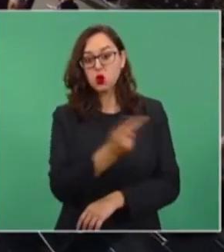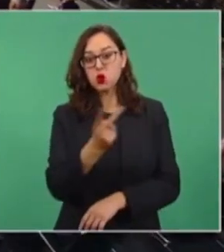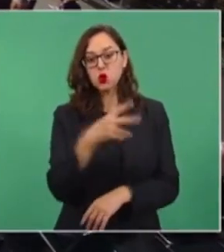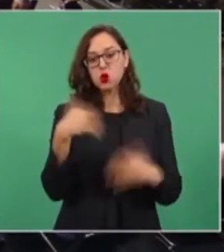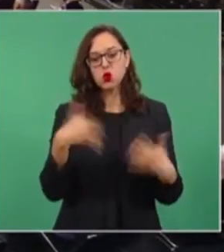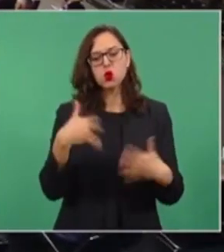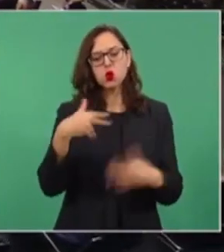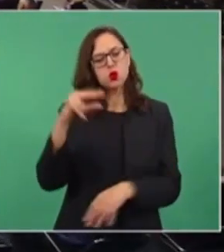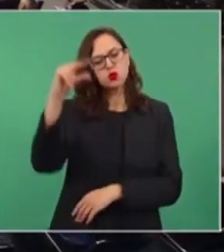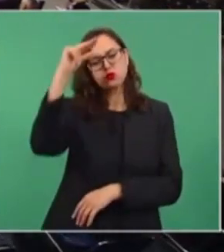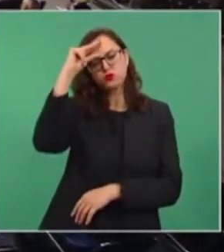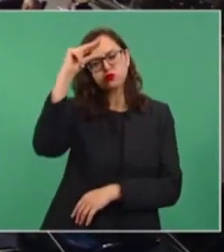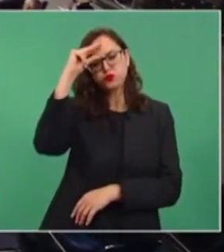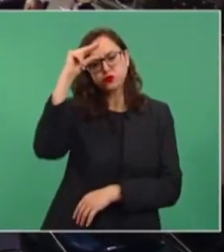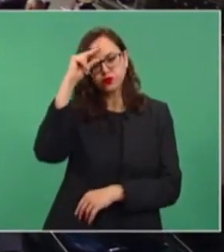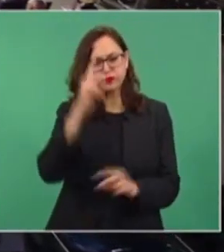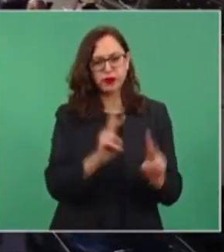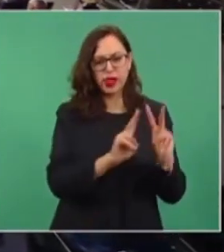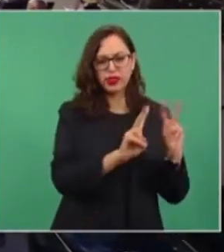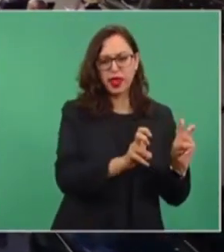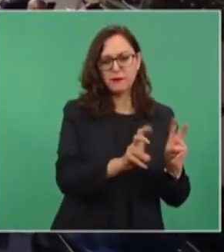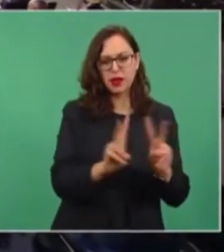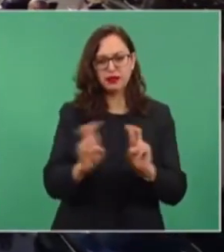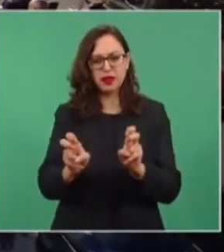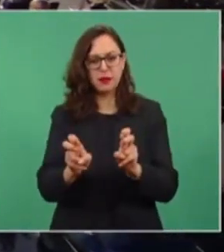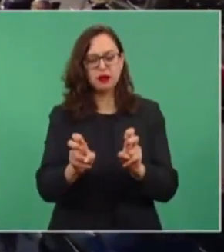en sus